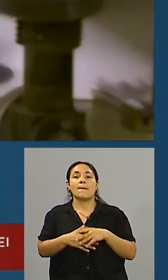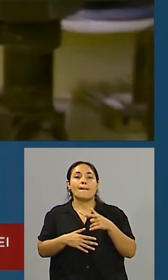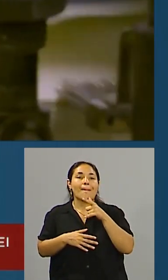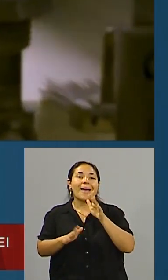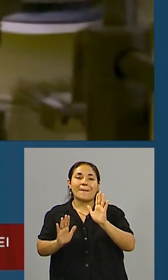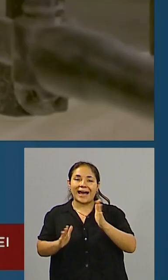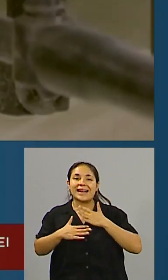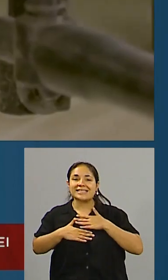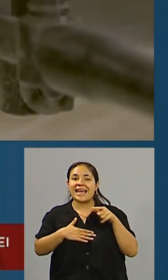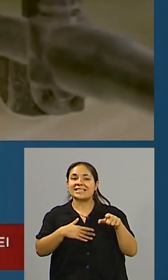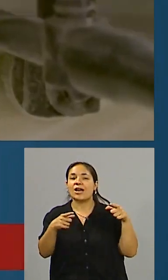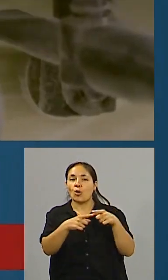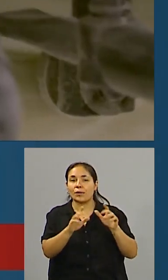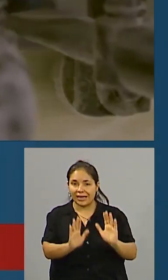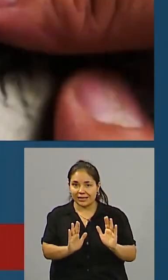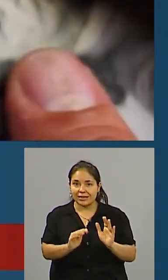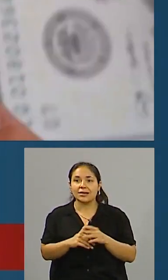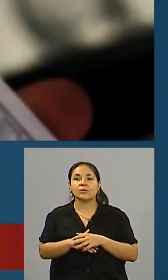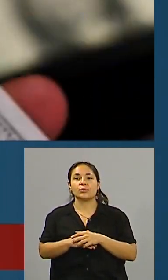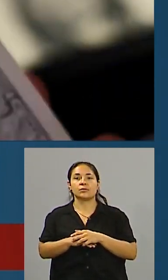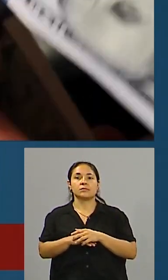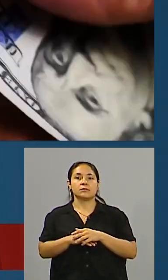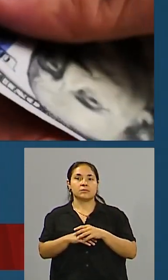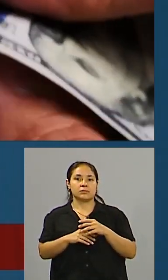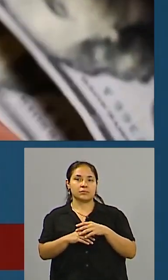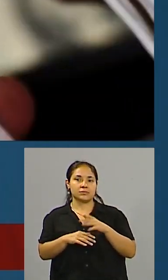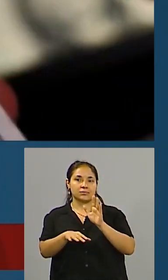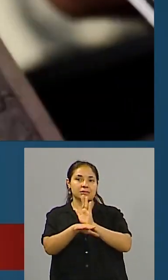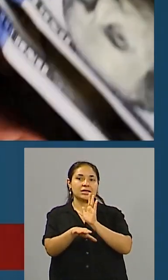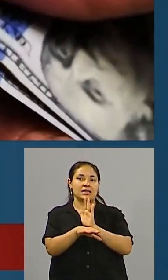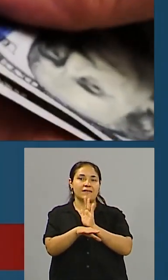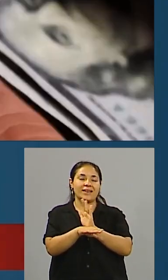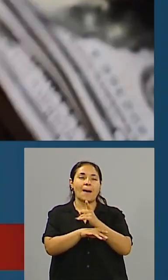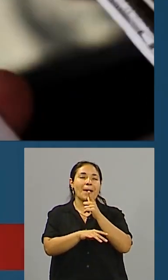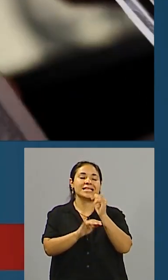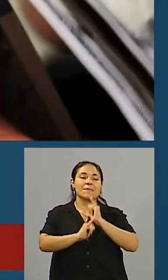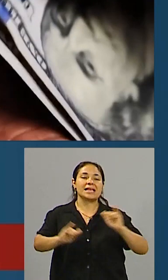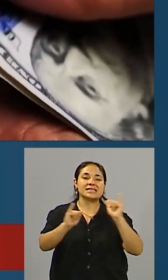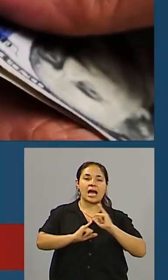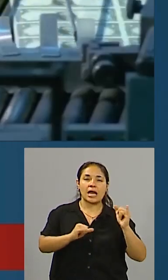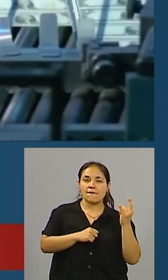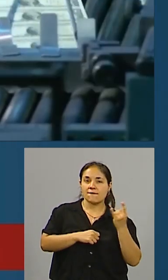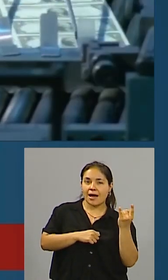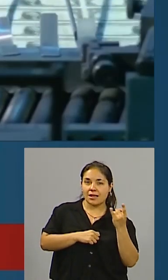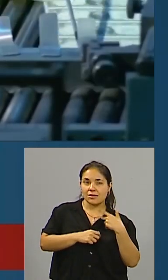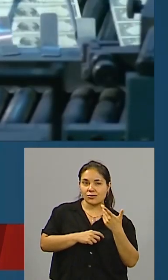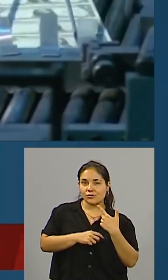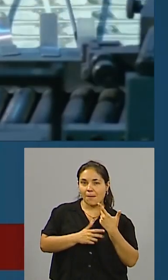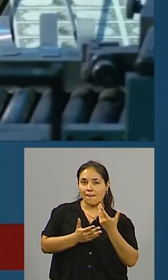está planteando. O sea, justificar lo que se viene a partir de este mensaje engañoso, ¿no?